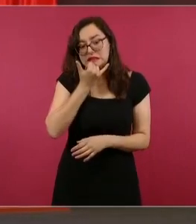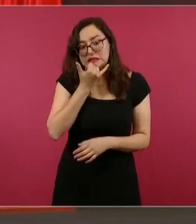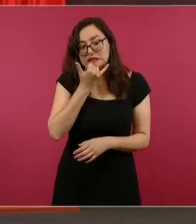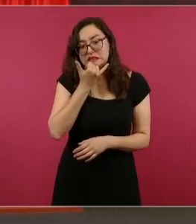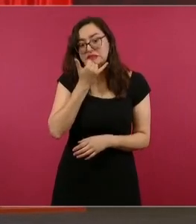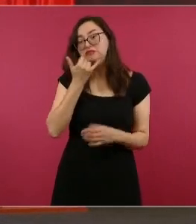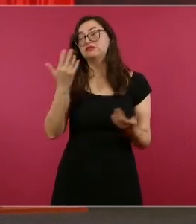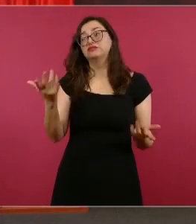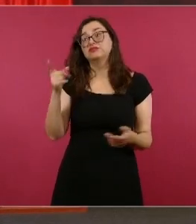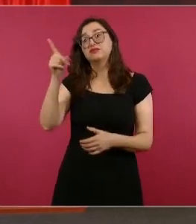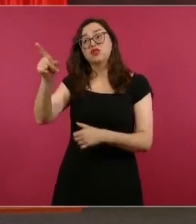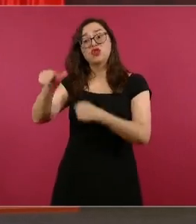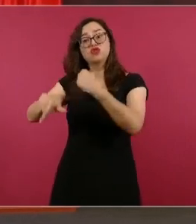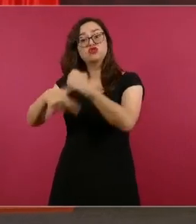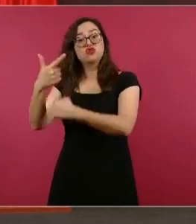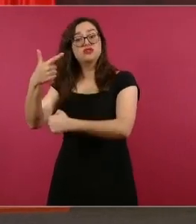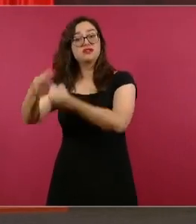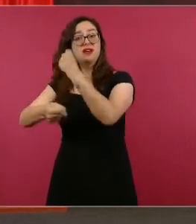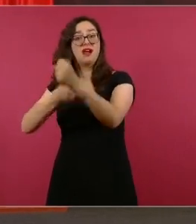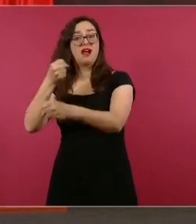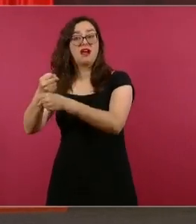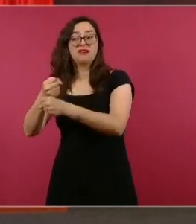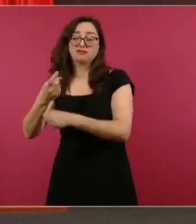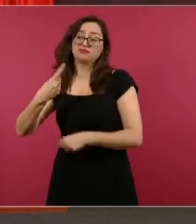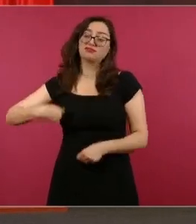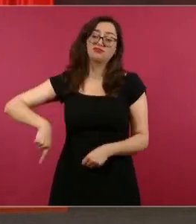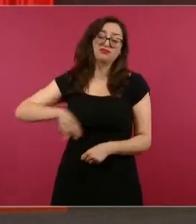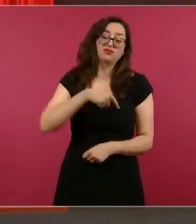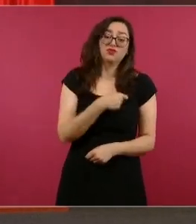que les ganamos,